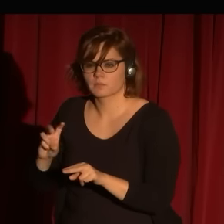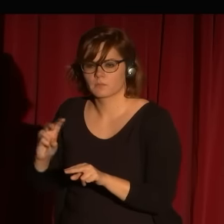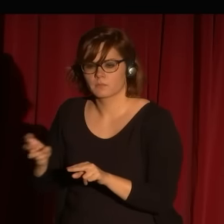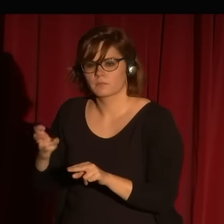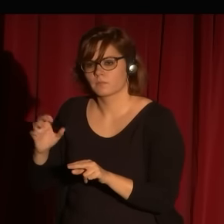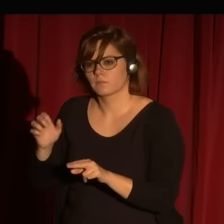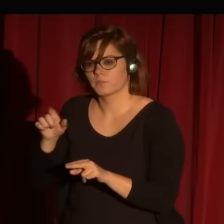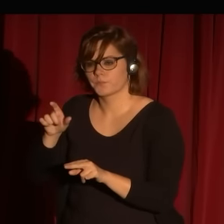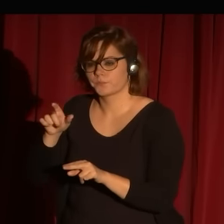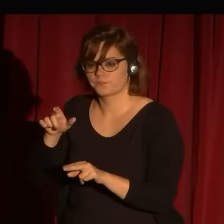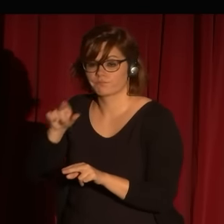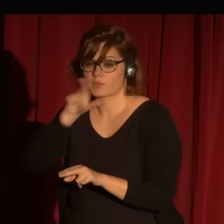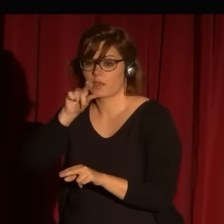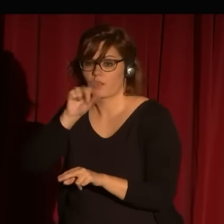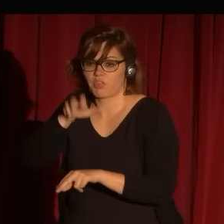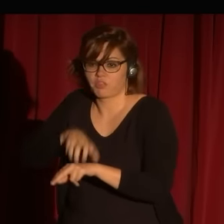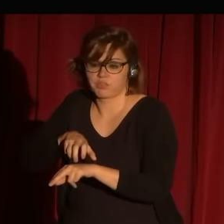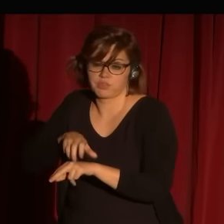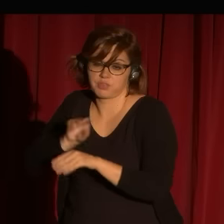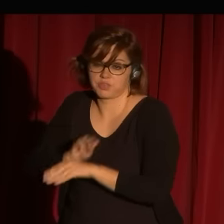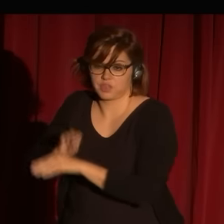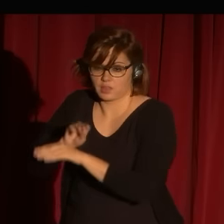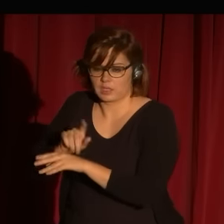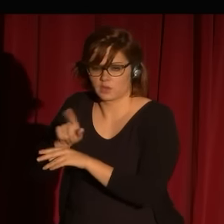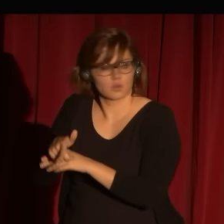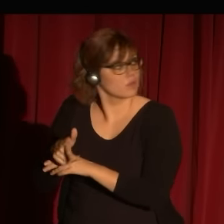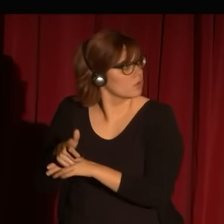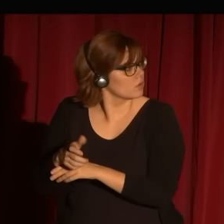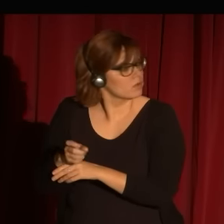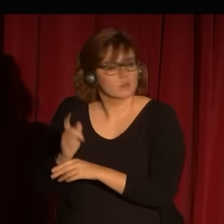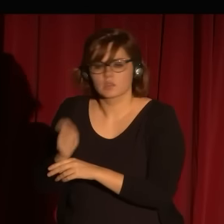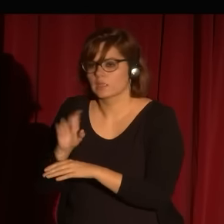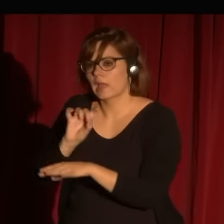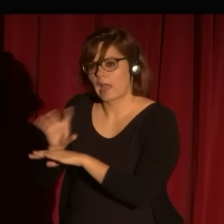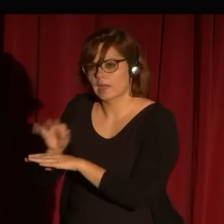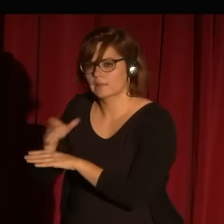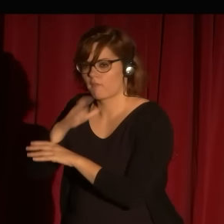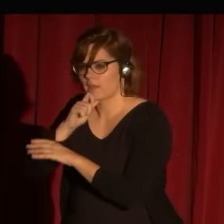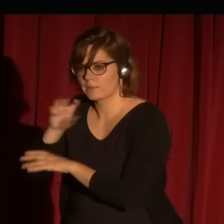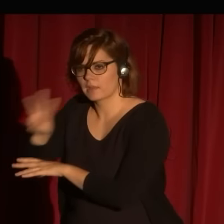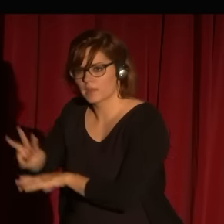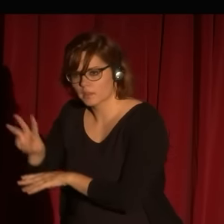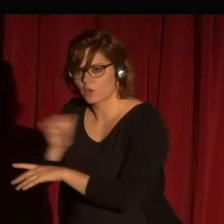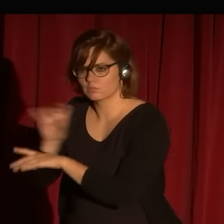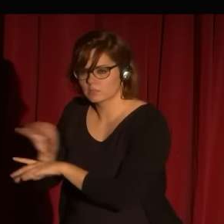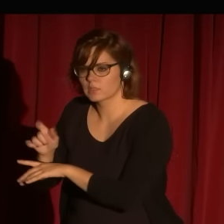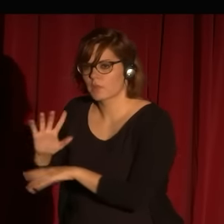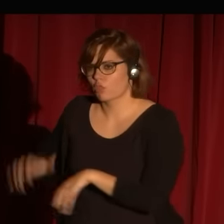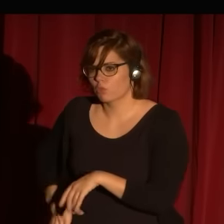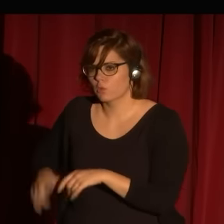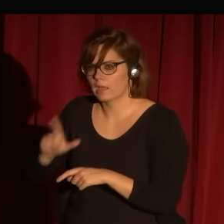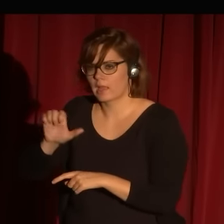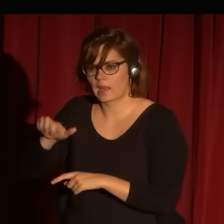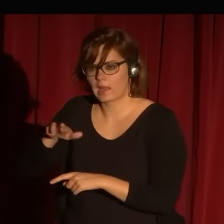cetrero que acompaña esa partida de caza una y otra vez en sus cartas a su hermano Felipe tercero y al Duque del herma